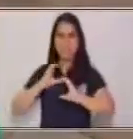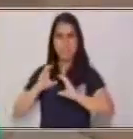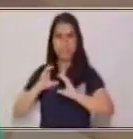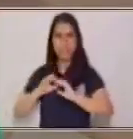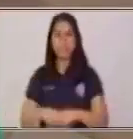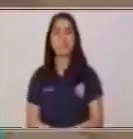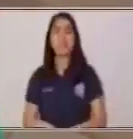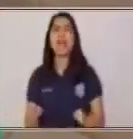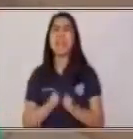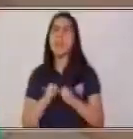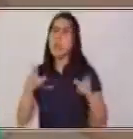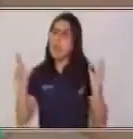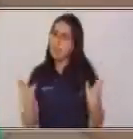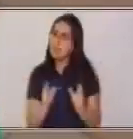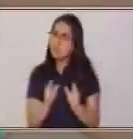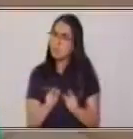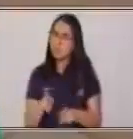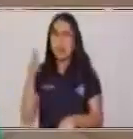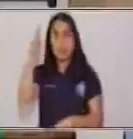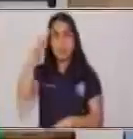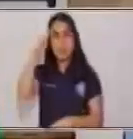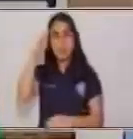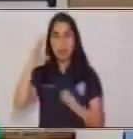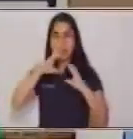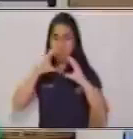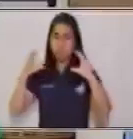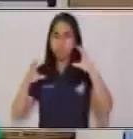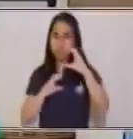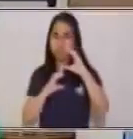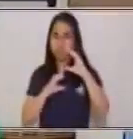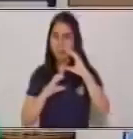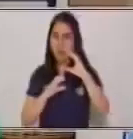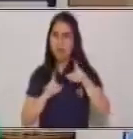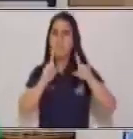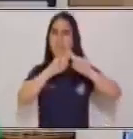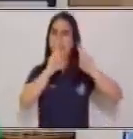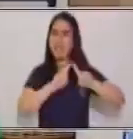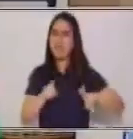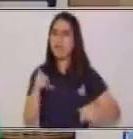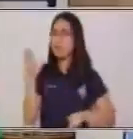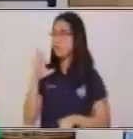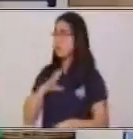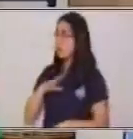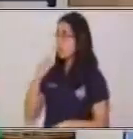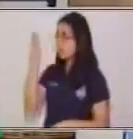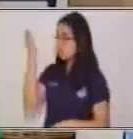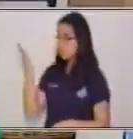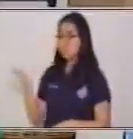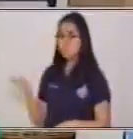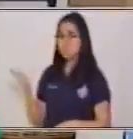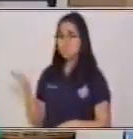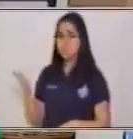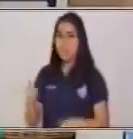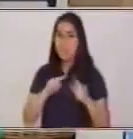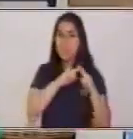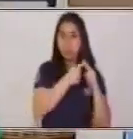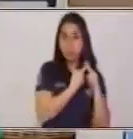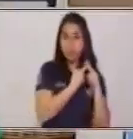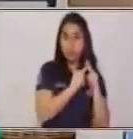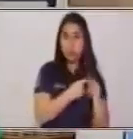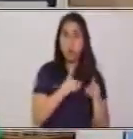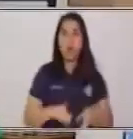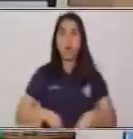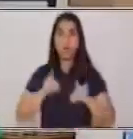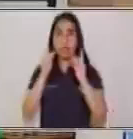las clases de párrafos son introducción, desarrollo y conclusión. En la